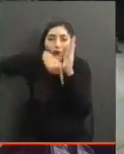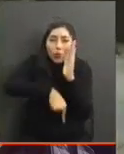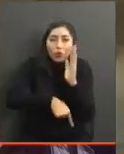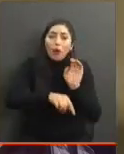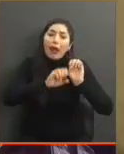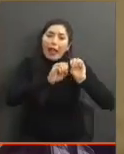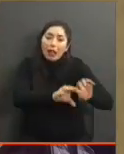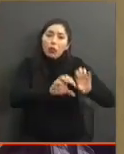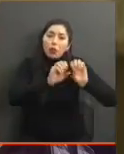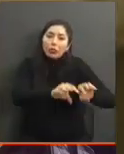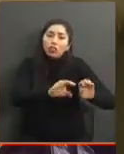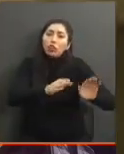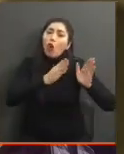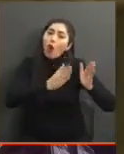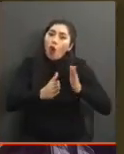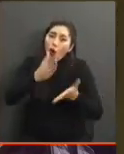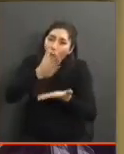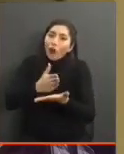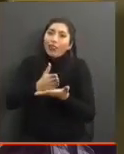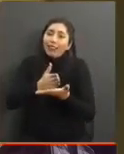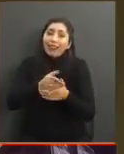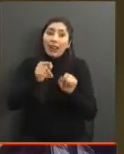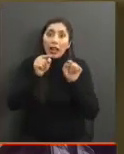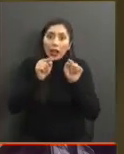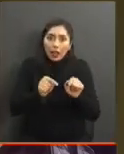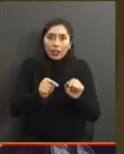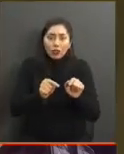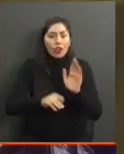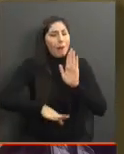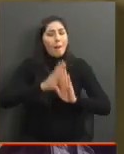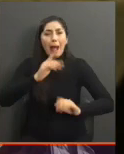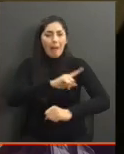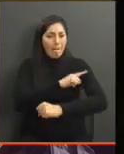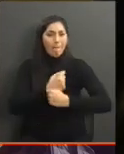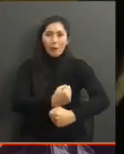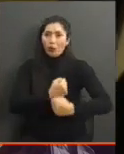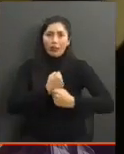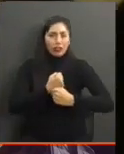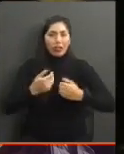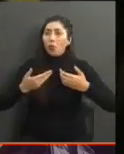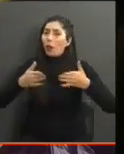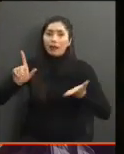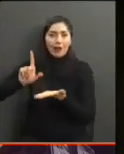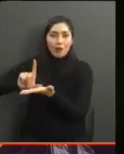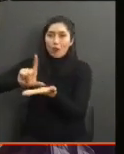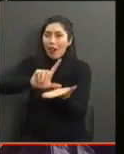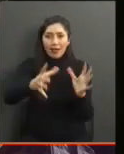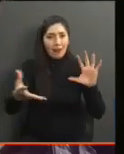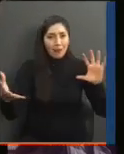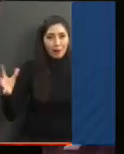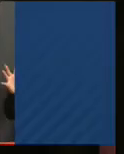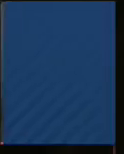y la disciplina, y esas son las armas más poderosas en cualquier lado del mundo.